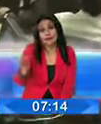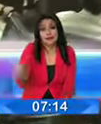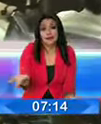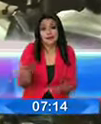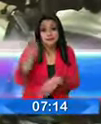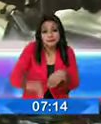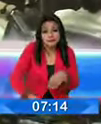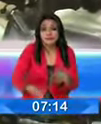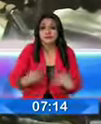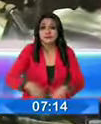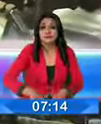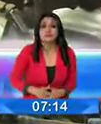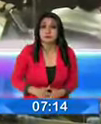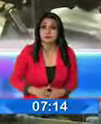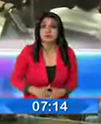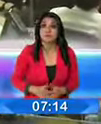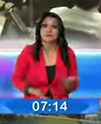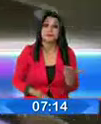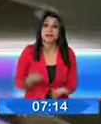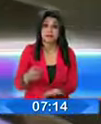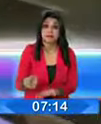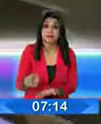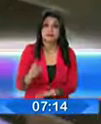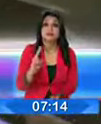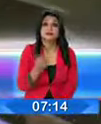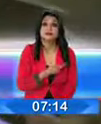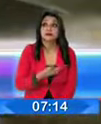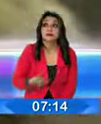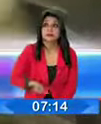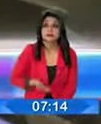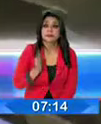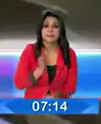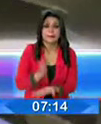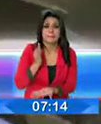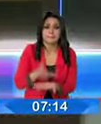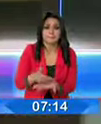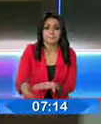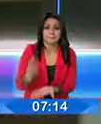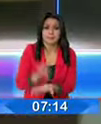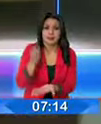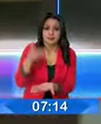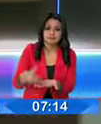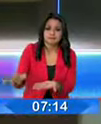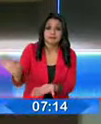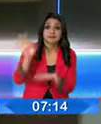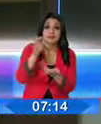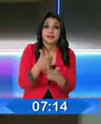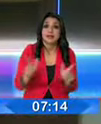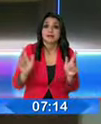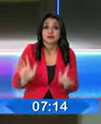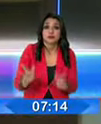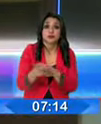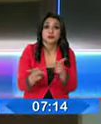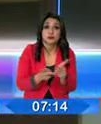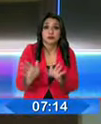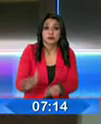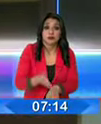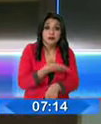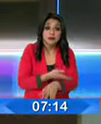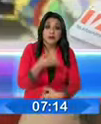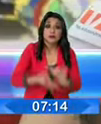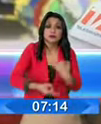estos parámetros es más probable que se declare la vacancia del cargo por ausencia definitiva del vicepresidente a que la asamblea dicte una resolución de juicio